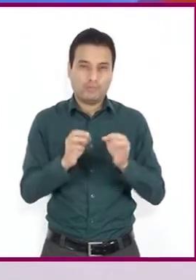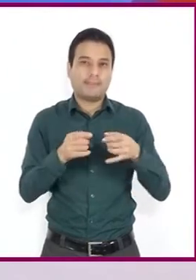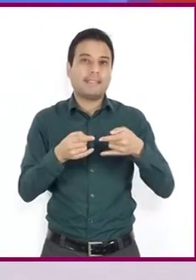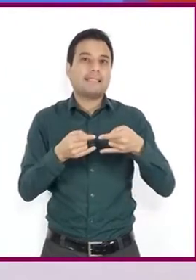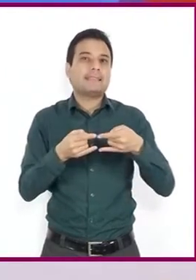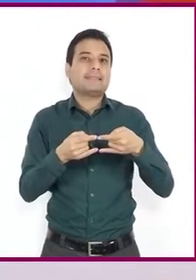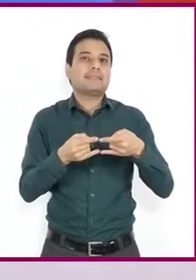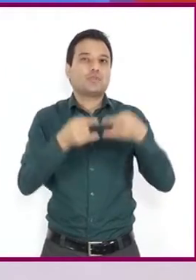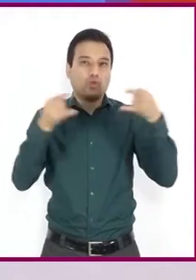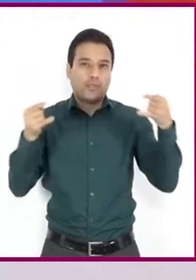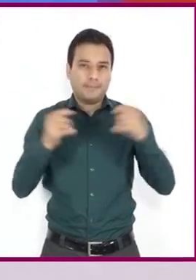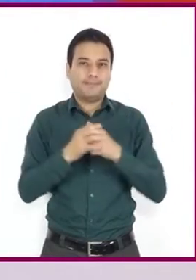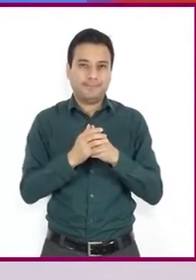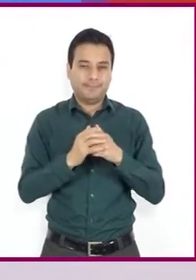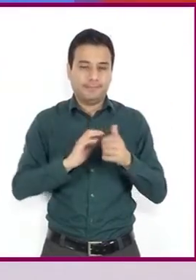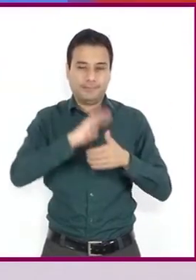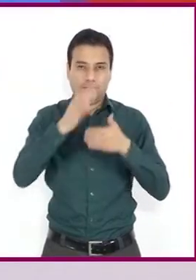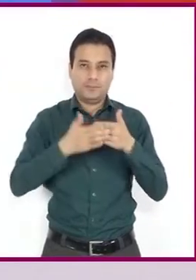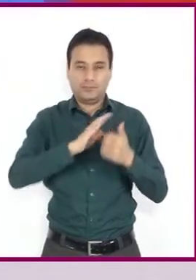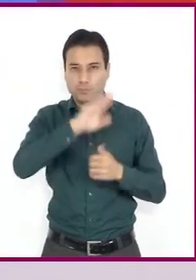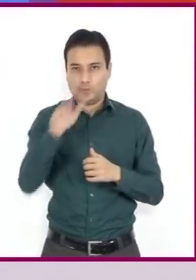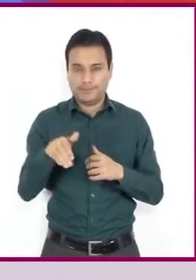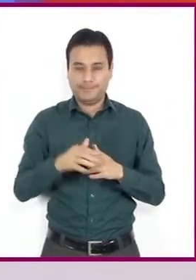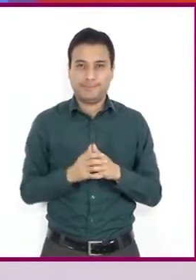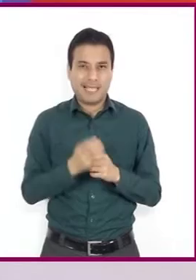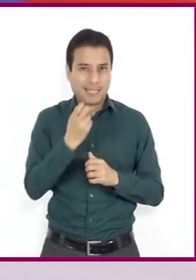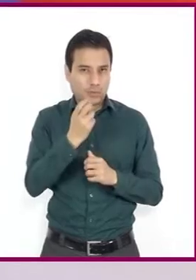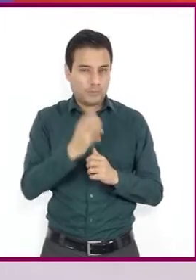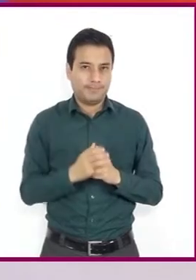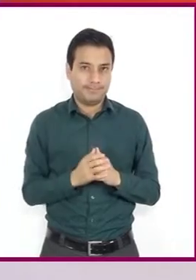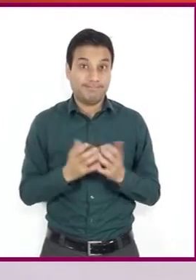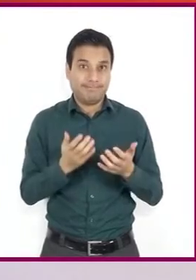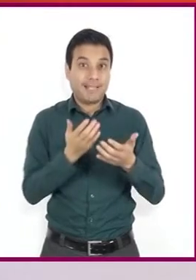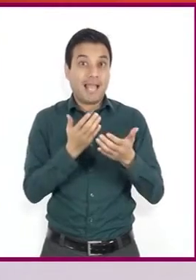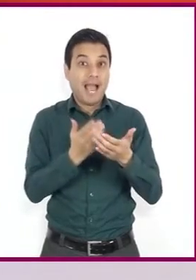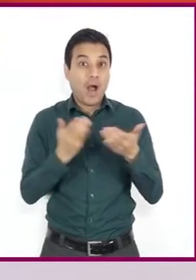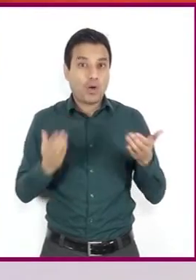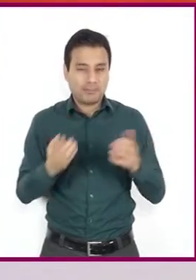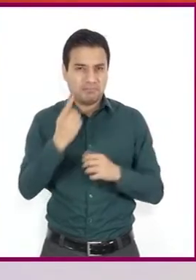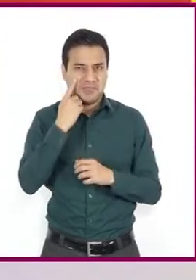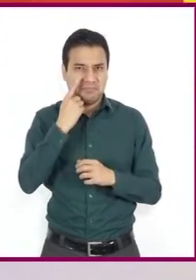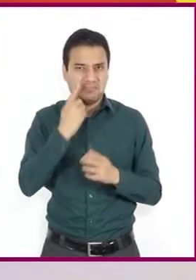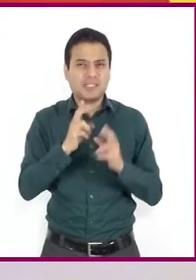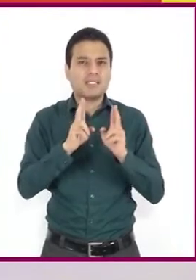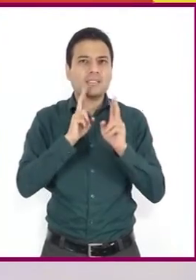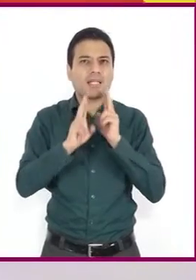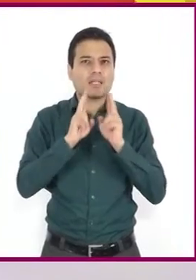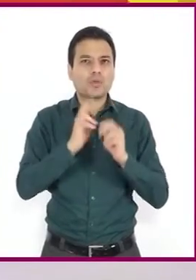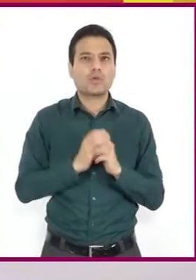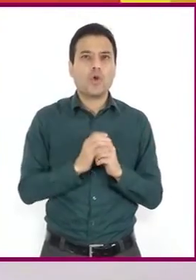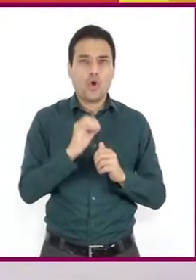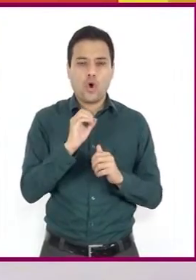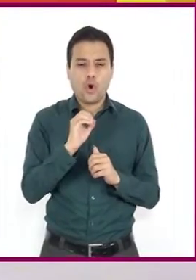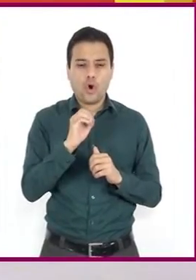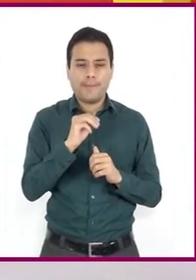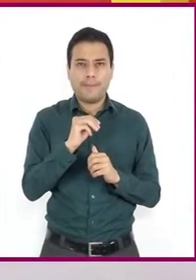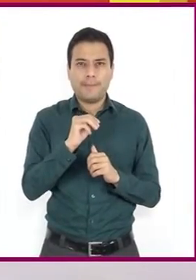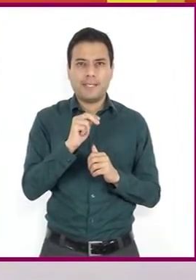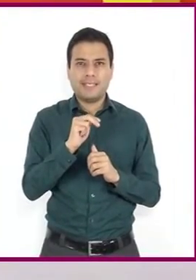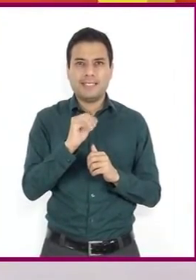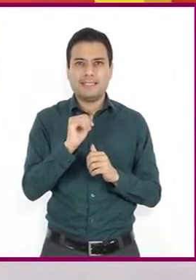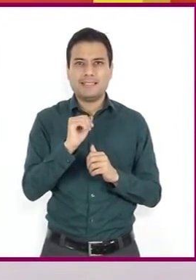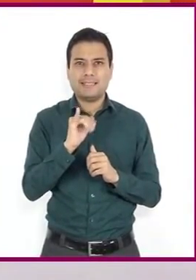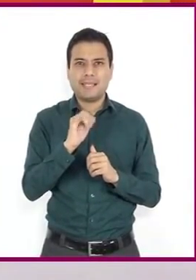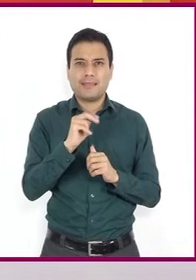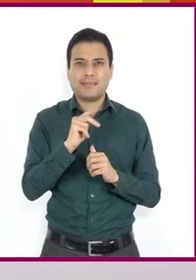reconstruido desde su forma literaria. Así es. Ahora, profesora, ¿cuál es el narrador omnisciente?